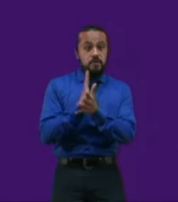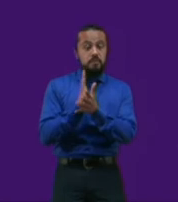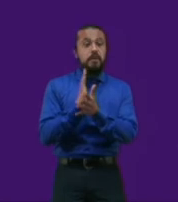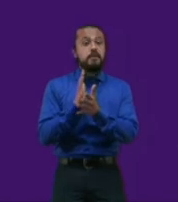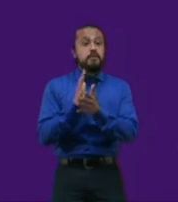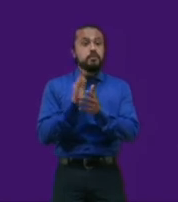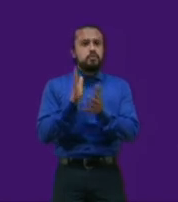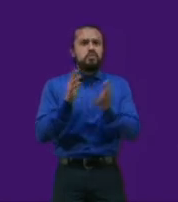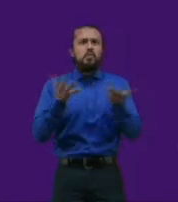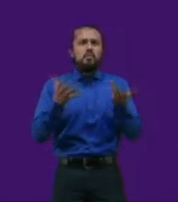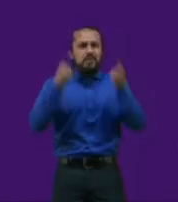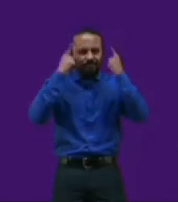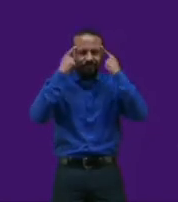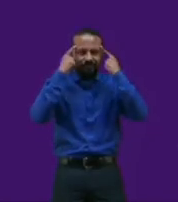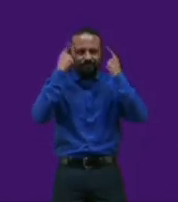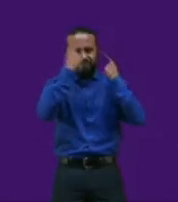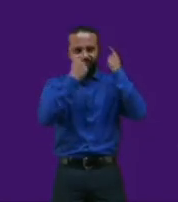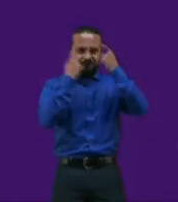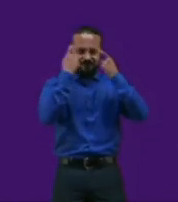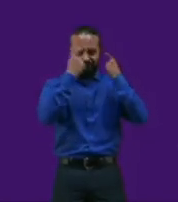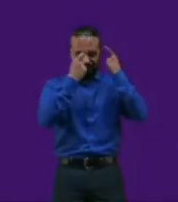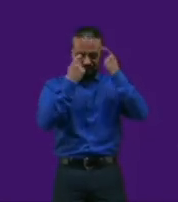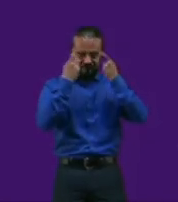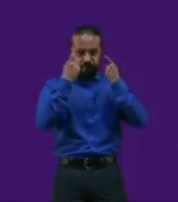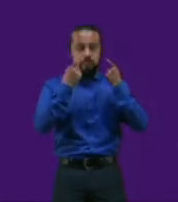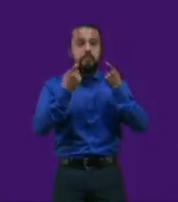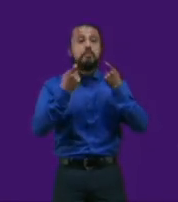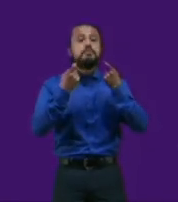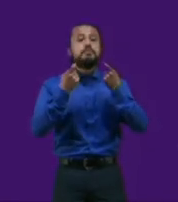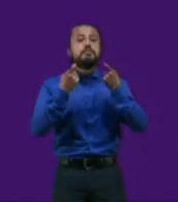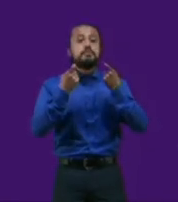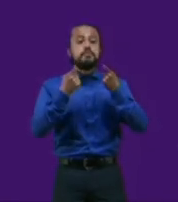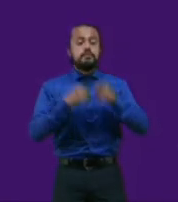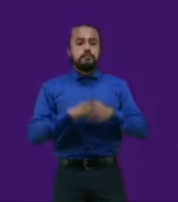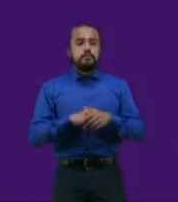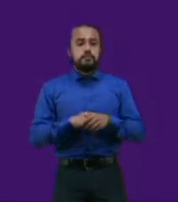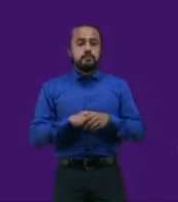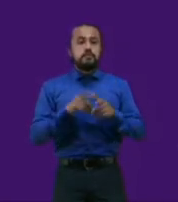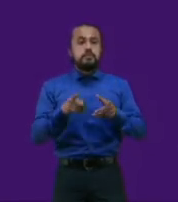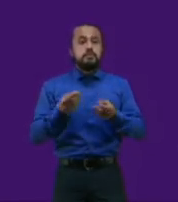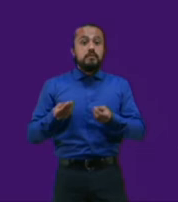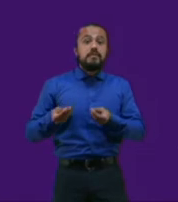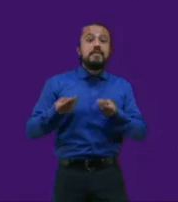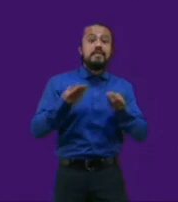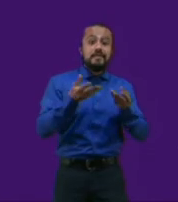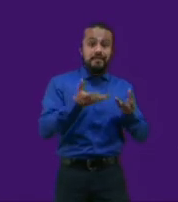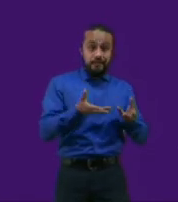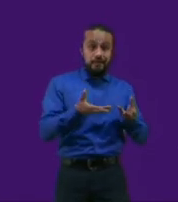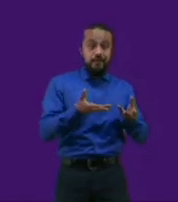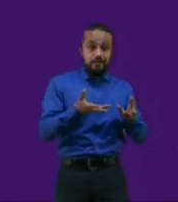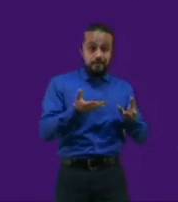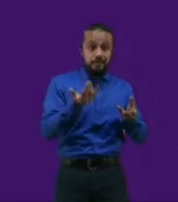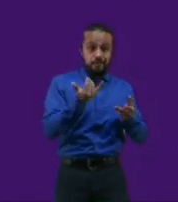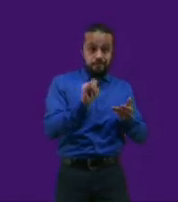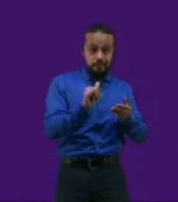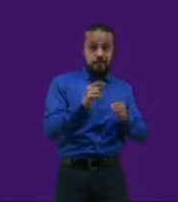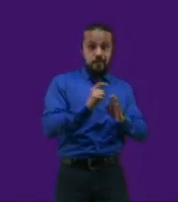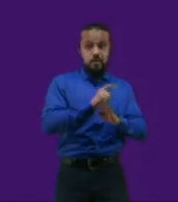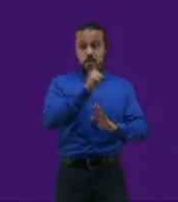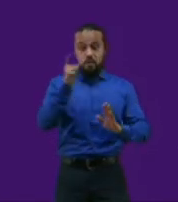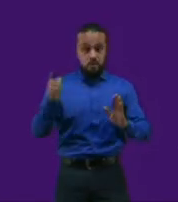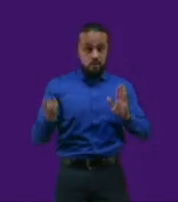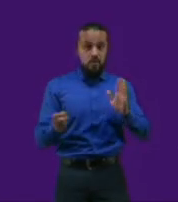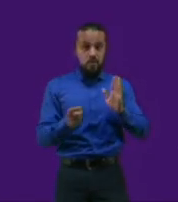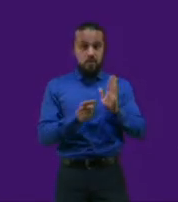como que nos están haciendo un favor. No, es al revés. Tú estás como ofreciéndole tu empresa a alguien. Entonces, digamos que